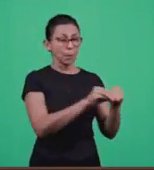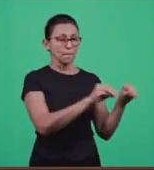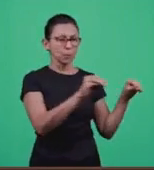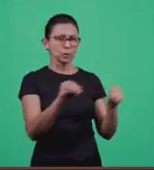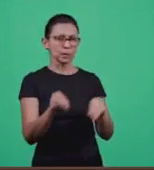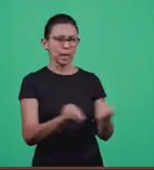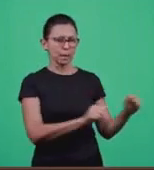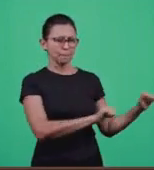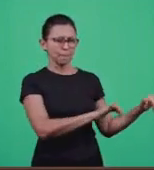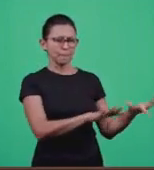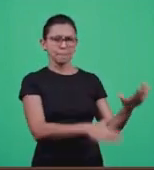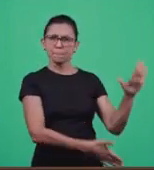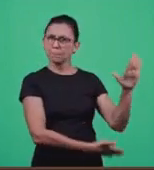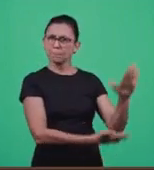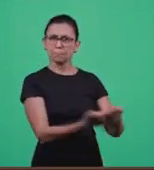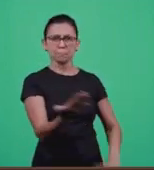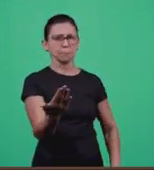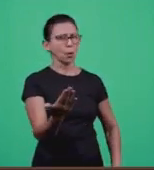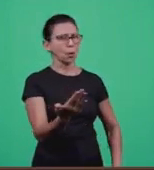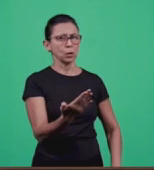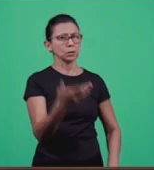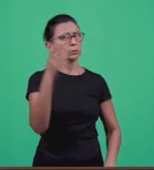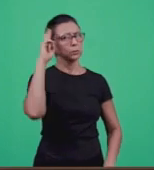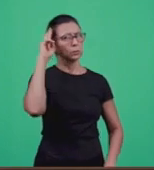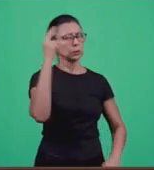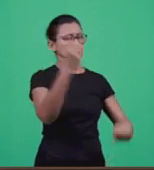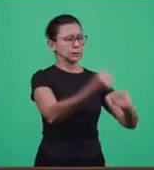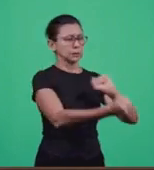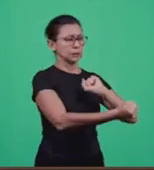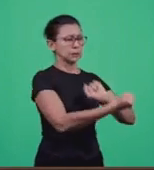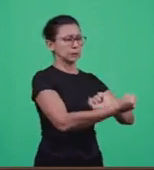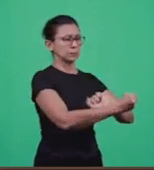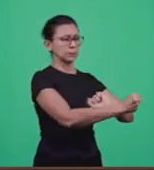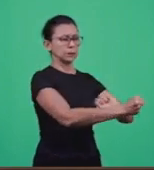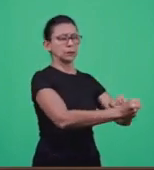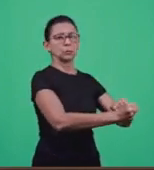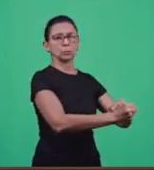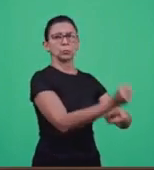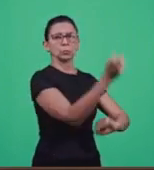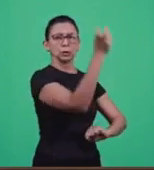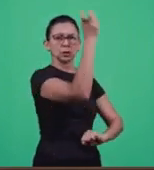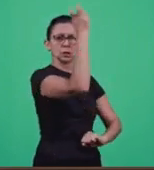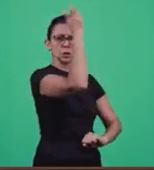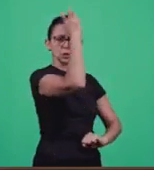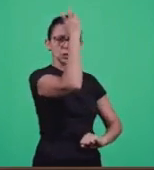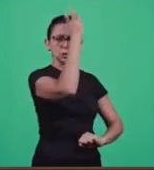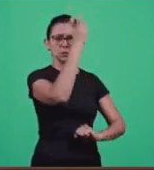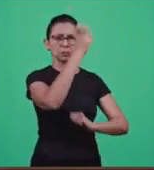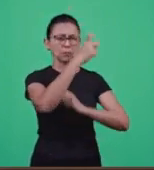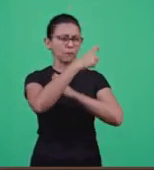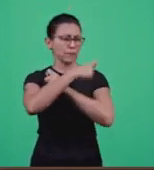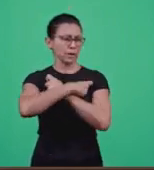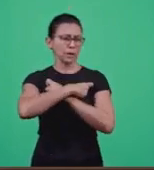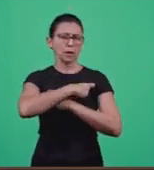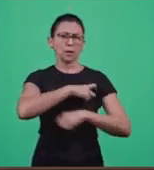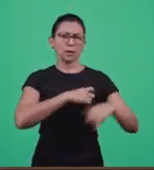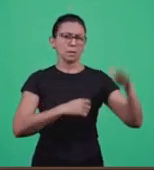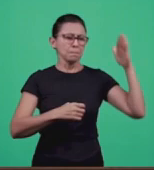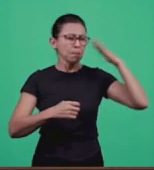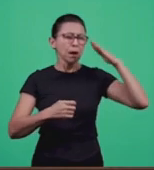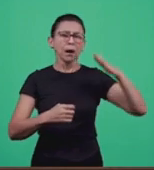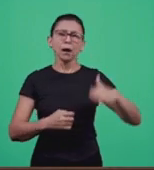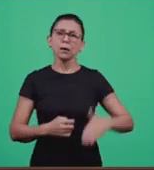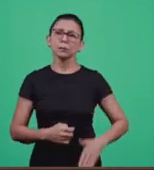de Dios. Todos necesitaban salir de Egipto, sacarlos de la esclavitud. Y hoy el